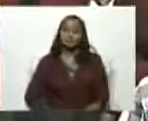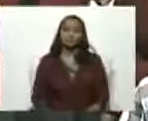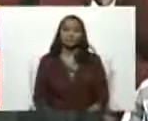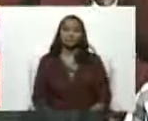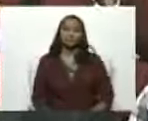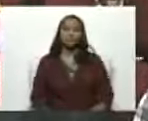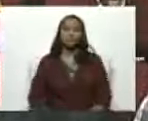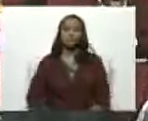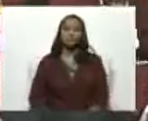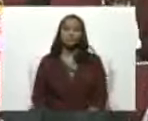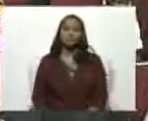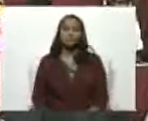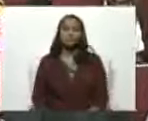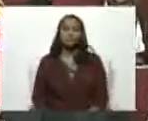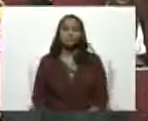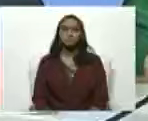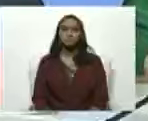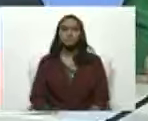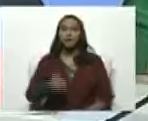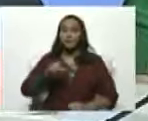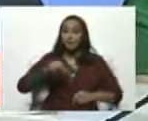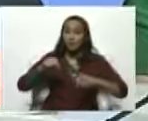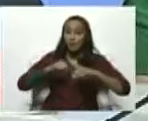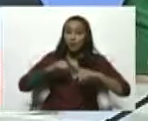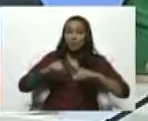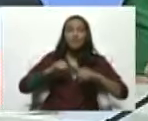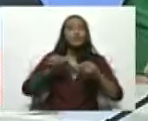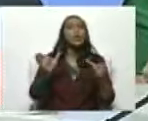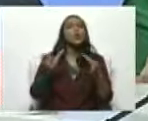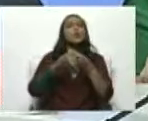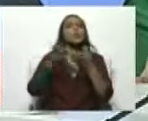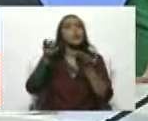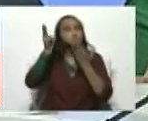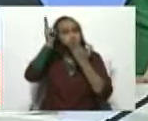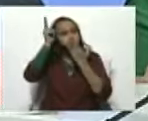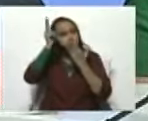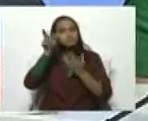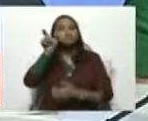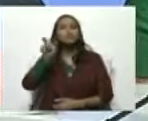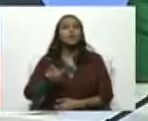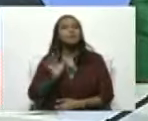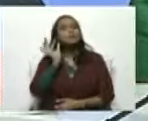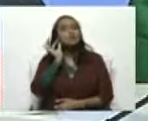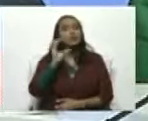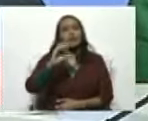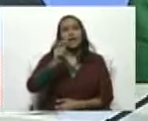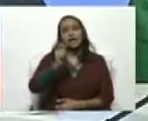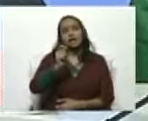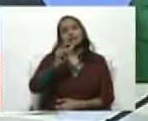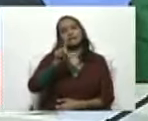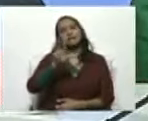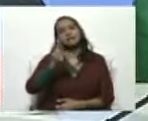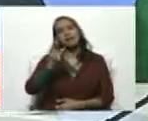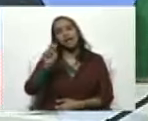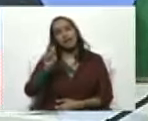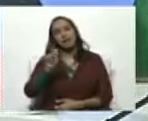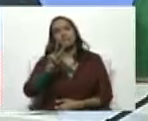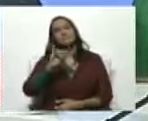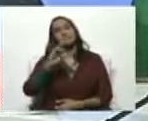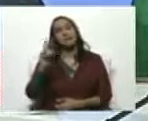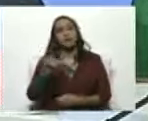En los movimientos indígenas y aborígenes de Venezuela está la compañera Clara Vidal. En las